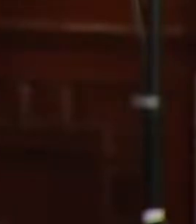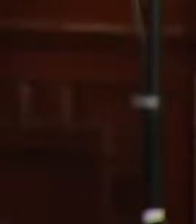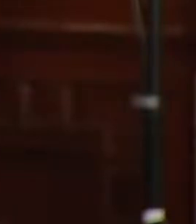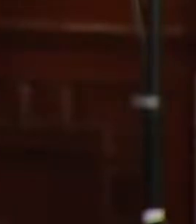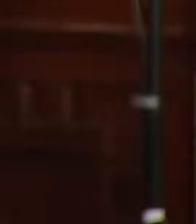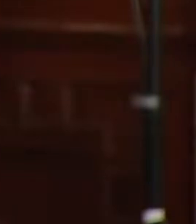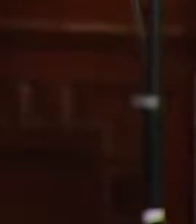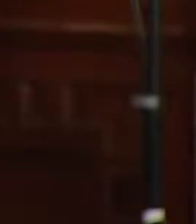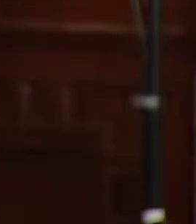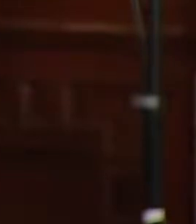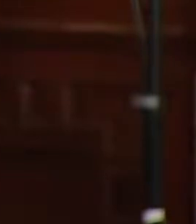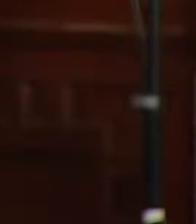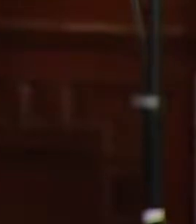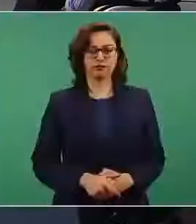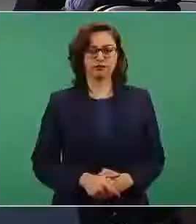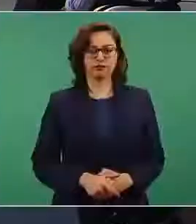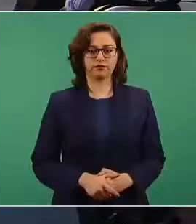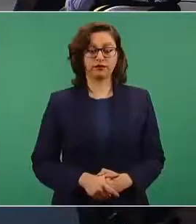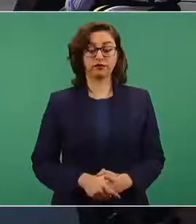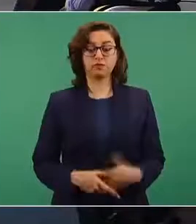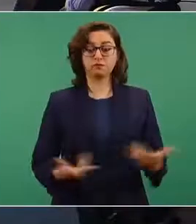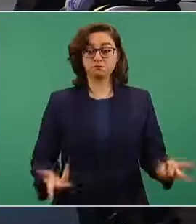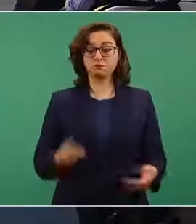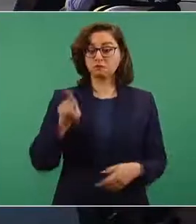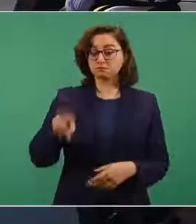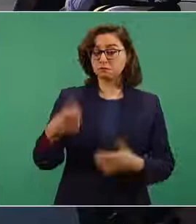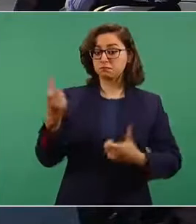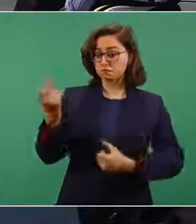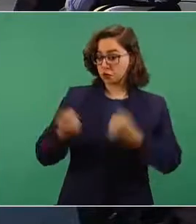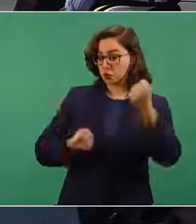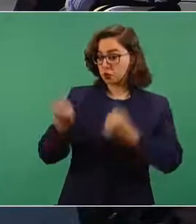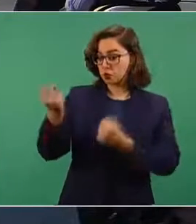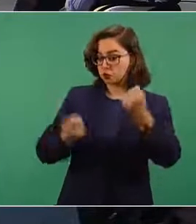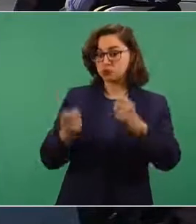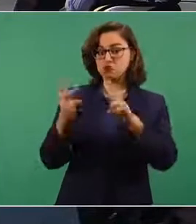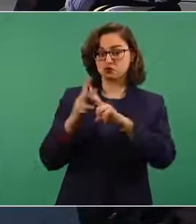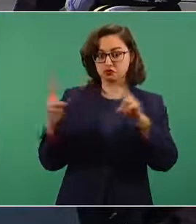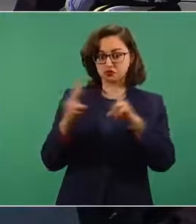camioneta bonita, podríamos decir, una camioneta doble cabina, pick-up,